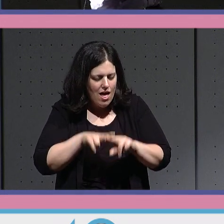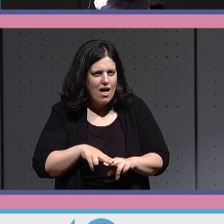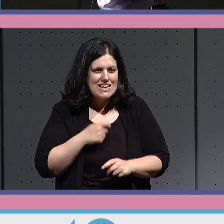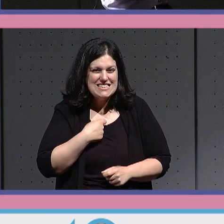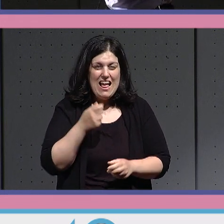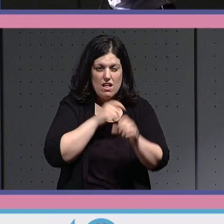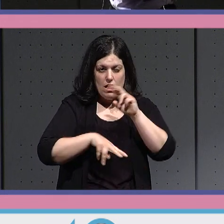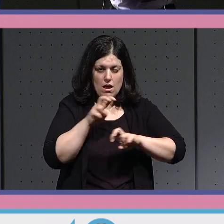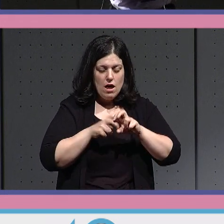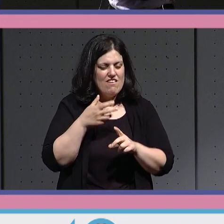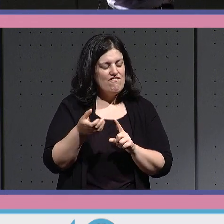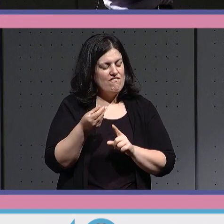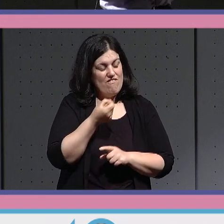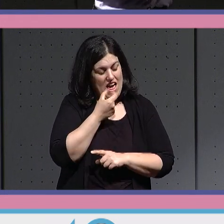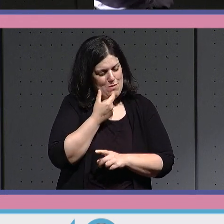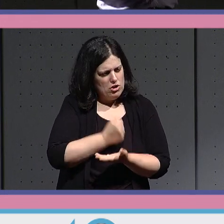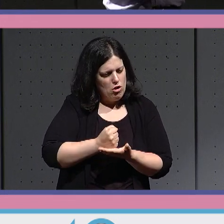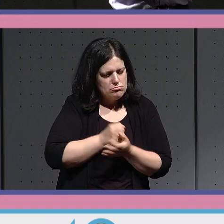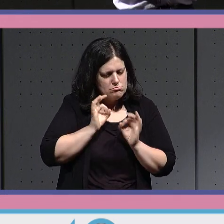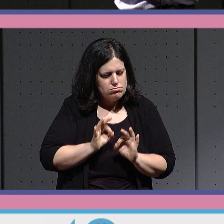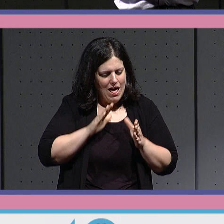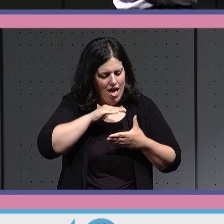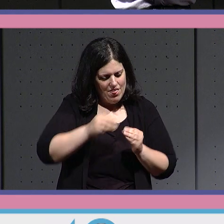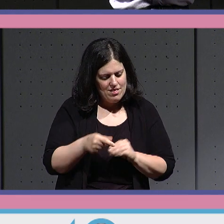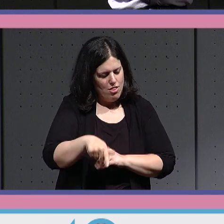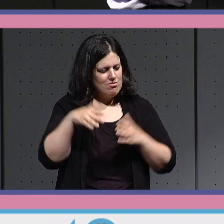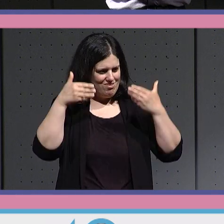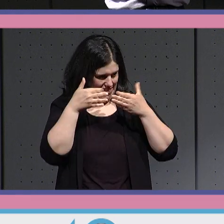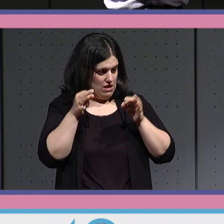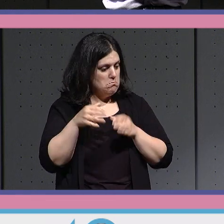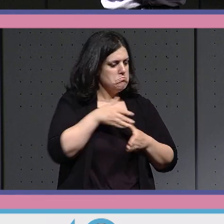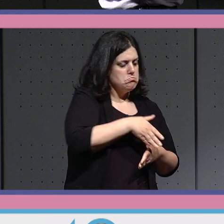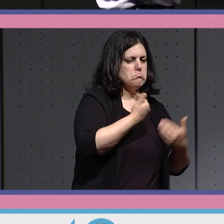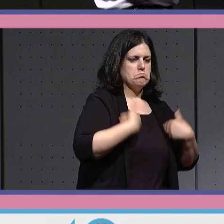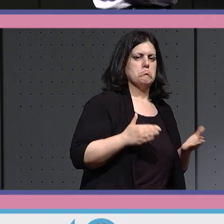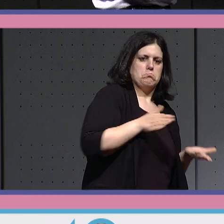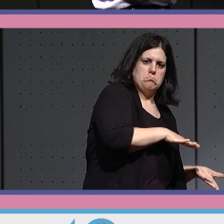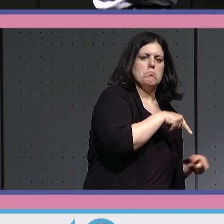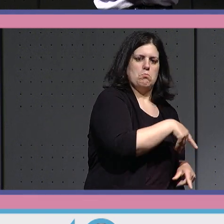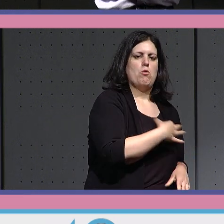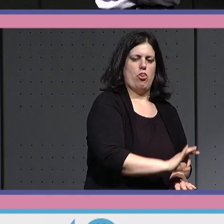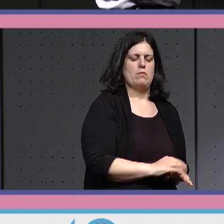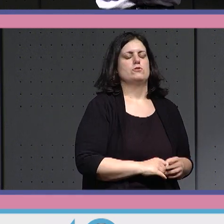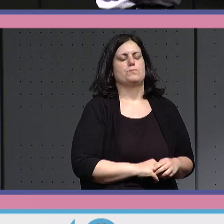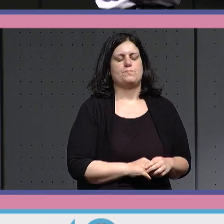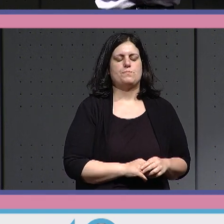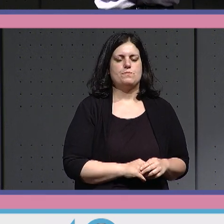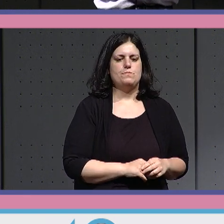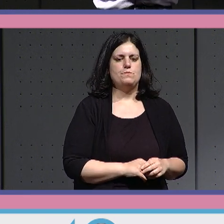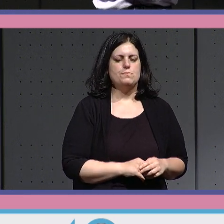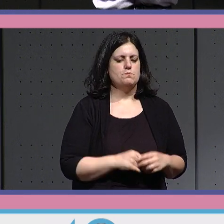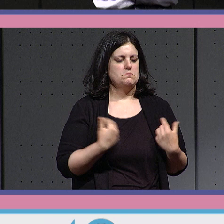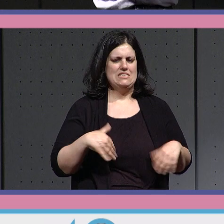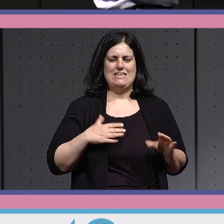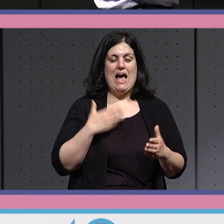concreta. En el estudio de autismo, en los casos que tenemos en los que contribuyeron gente